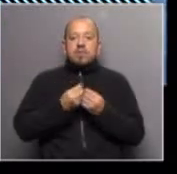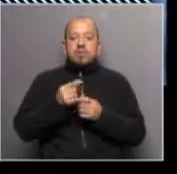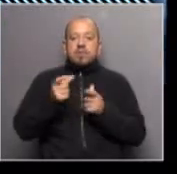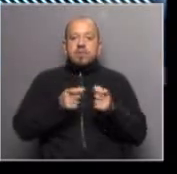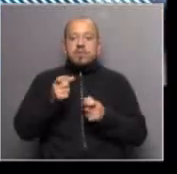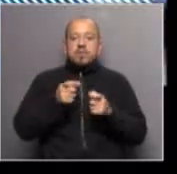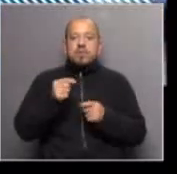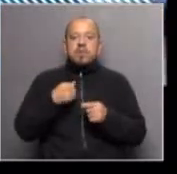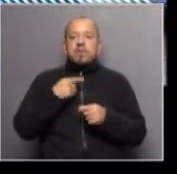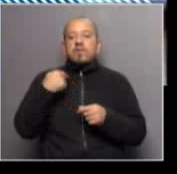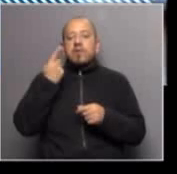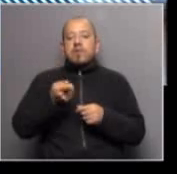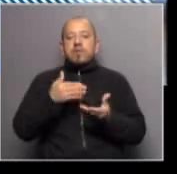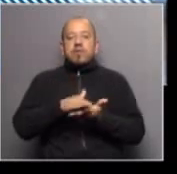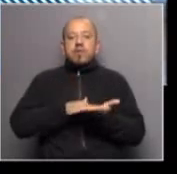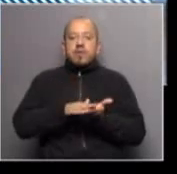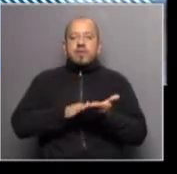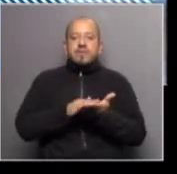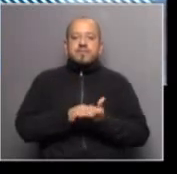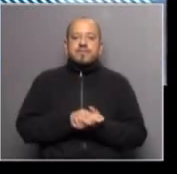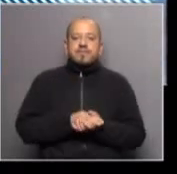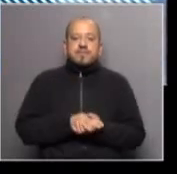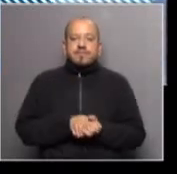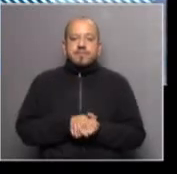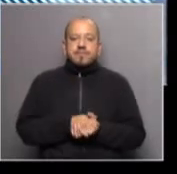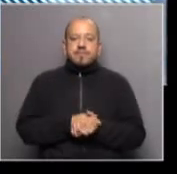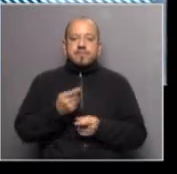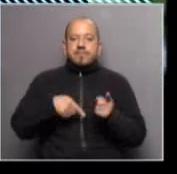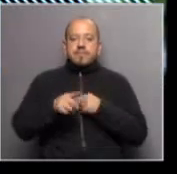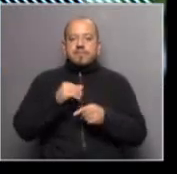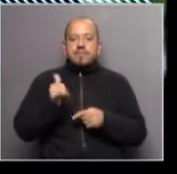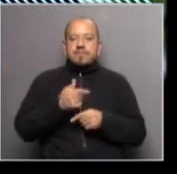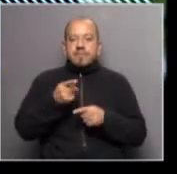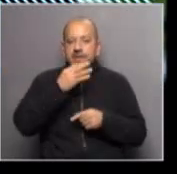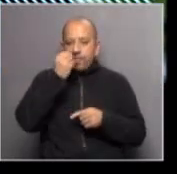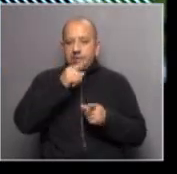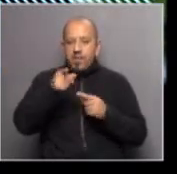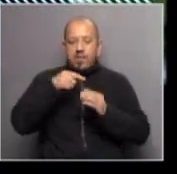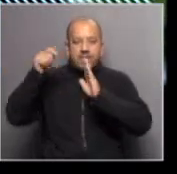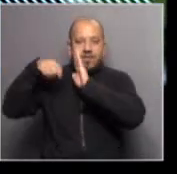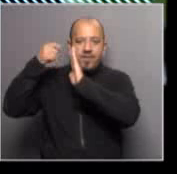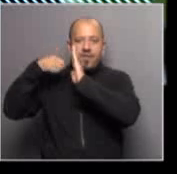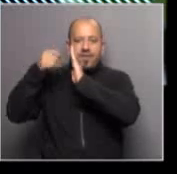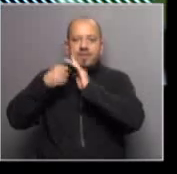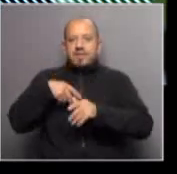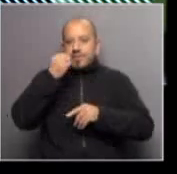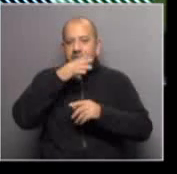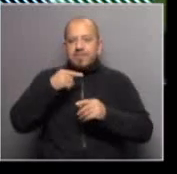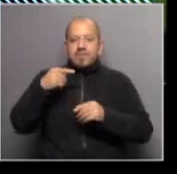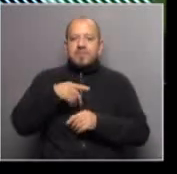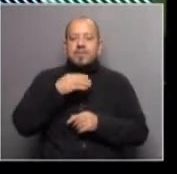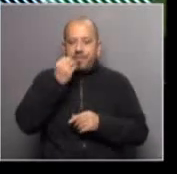jugar con gente y fui a la otra que sabía que no había nadie. Entonces se ve que cuando filmaron el clip ya estabas mejor. Mucho mejor. Sí, mucho